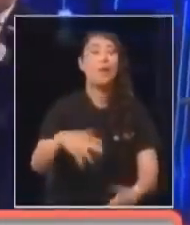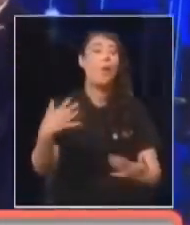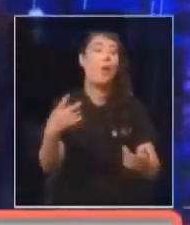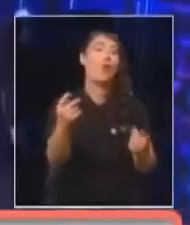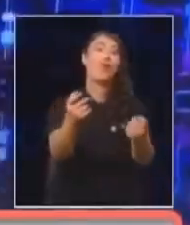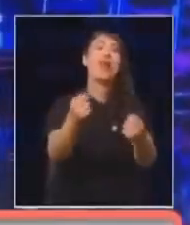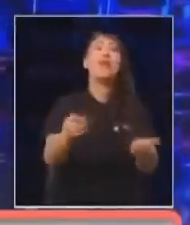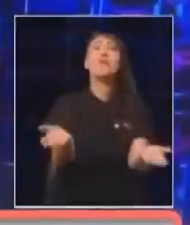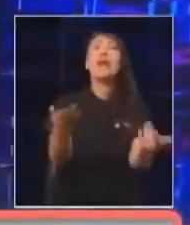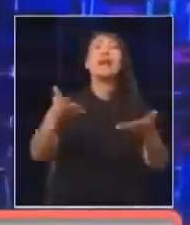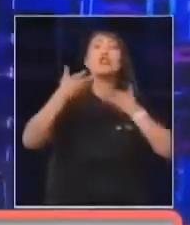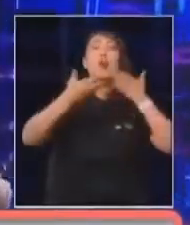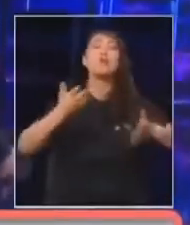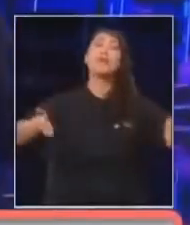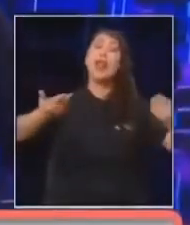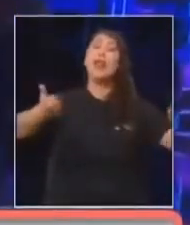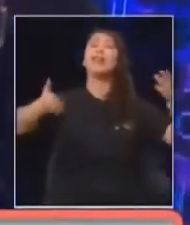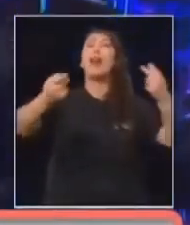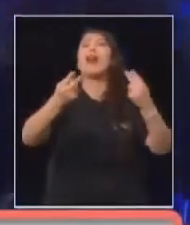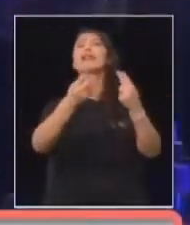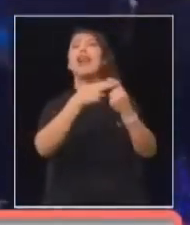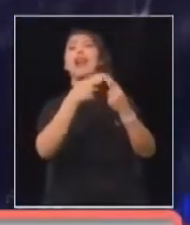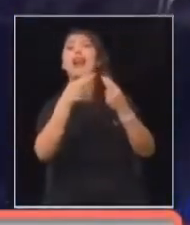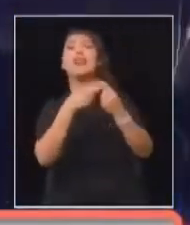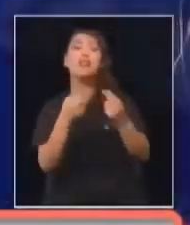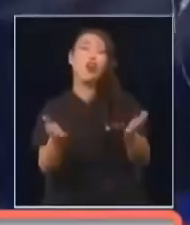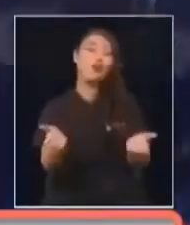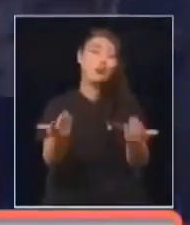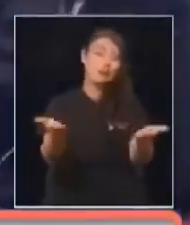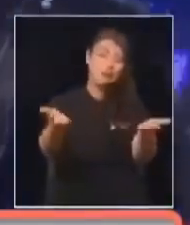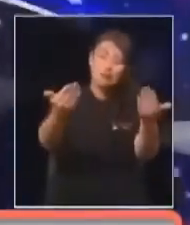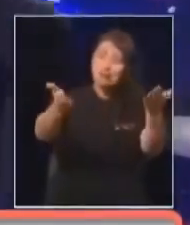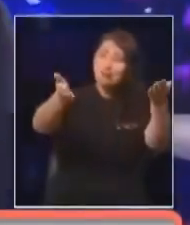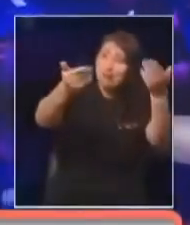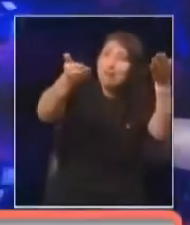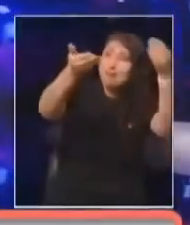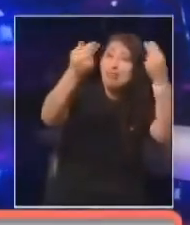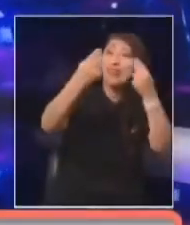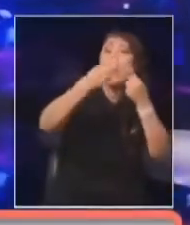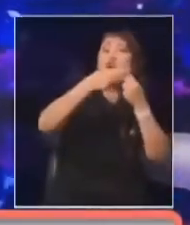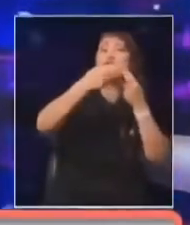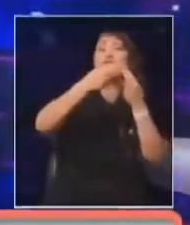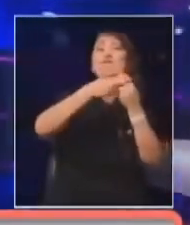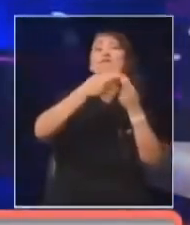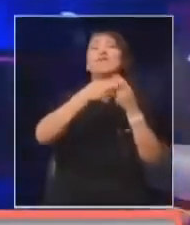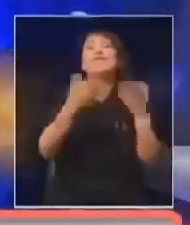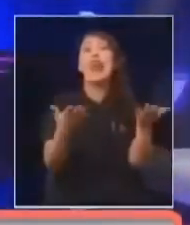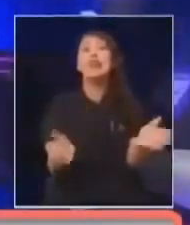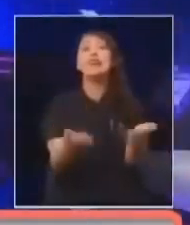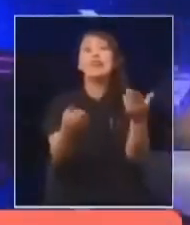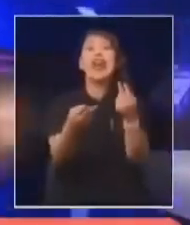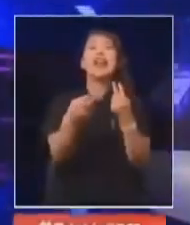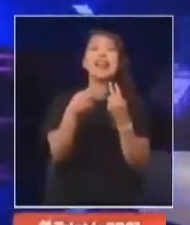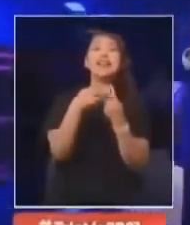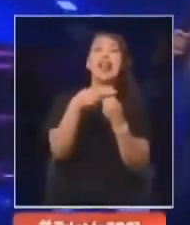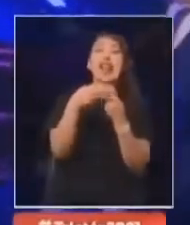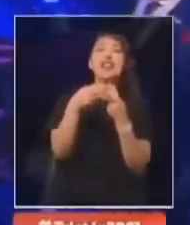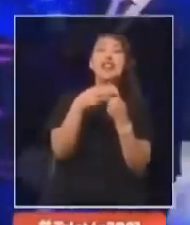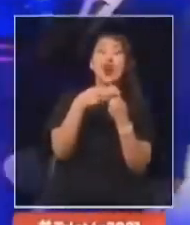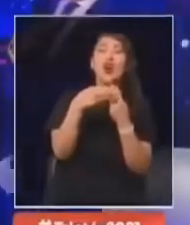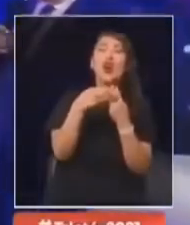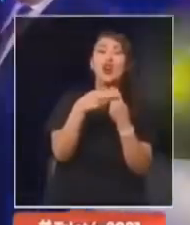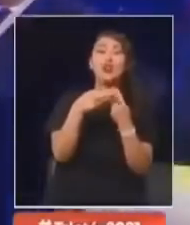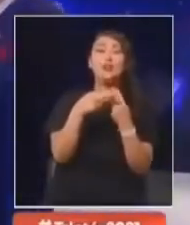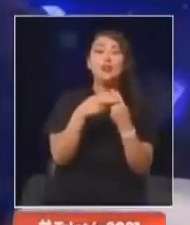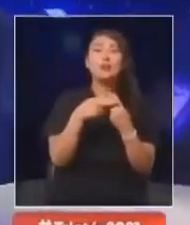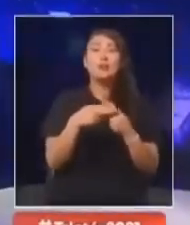Sale chileno esta noche. Lo vamos a ver.